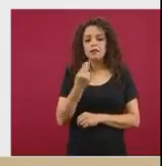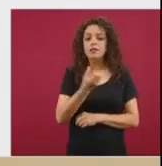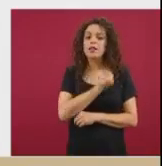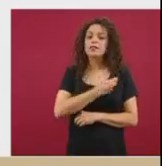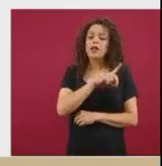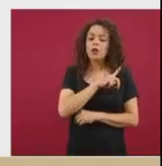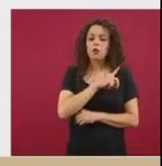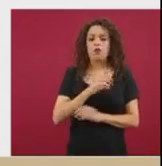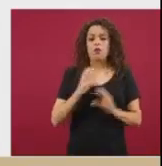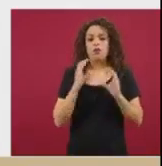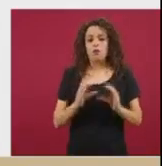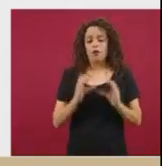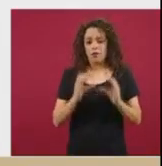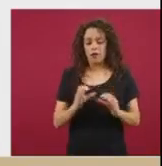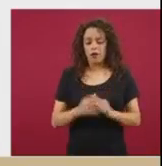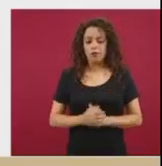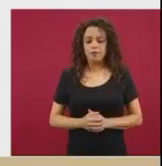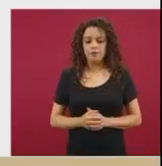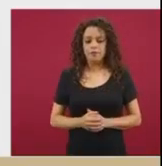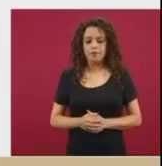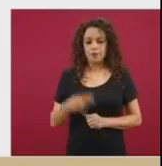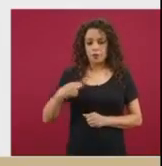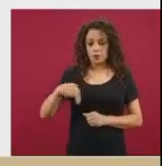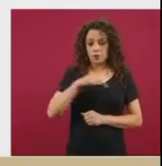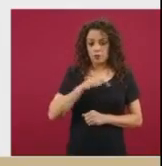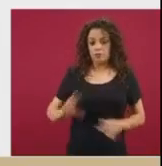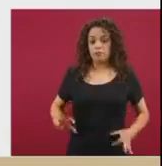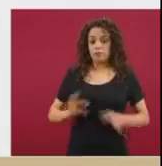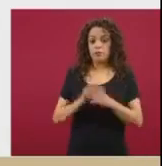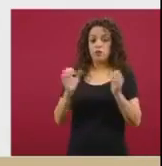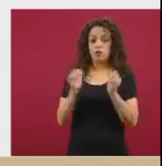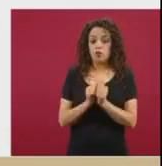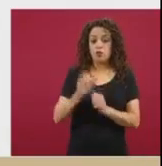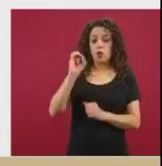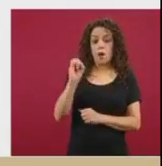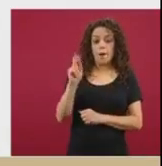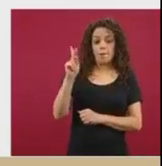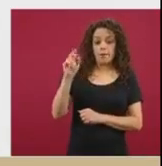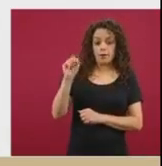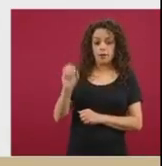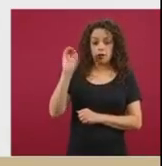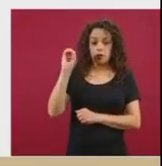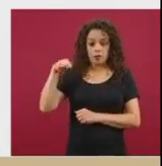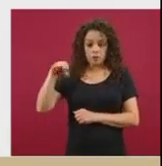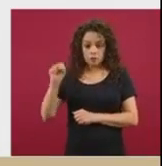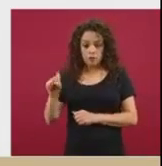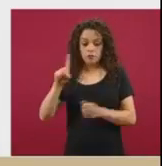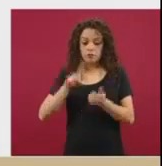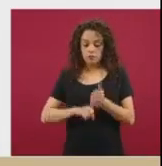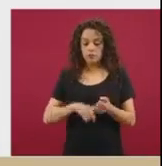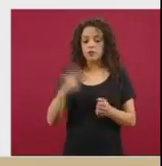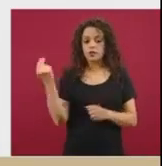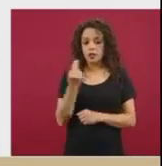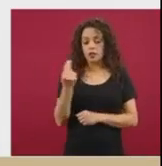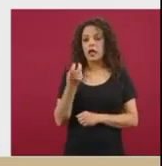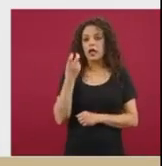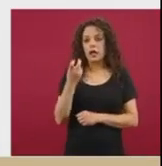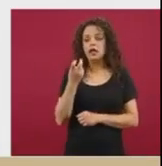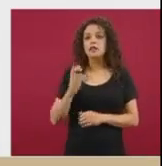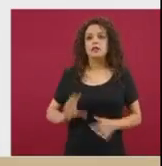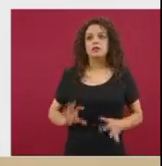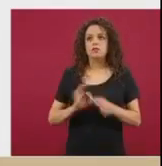buscamos nosotros al pertenecer a OPS-OMS? Pues es fortalecer esta implicación del gobierno para